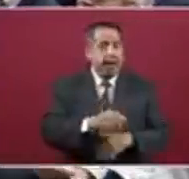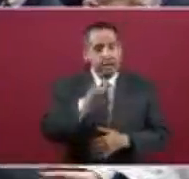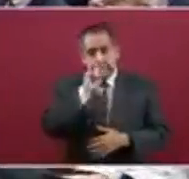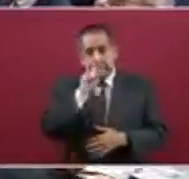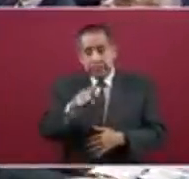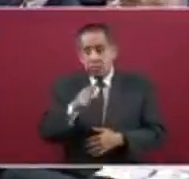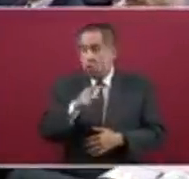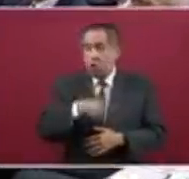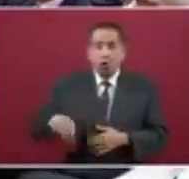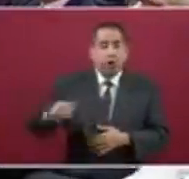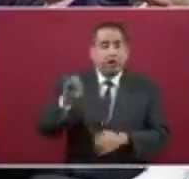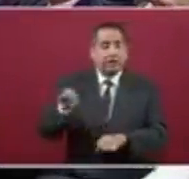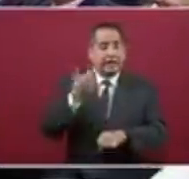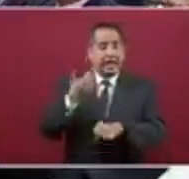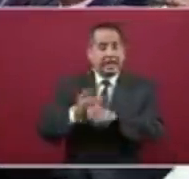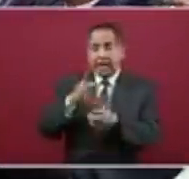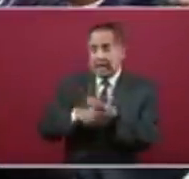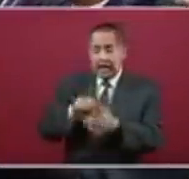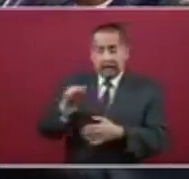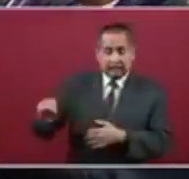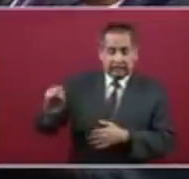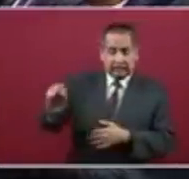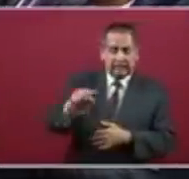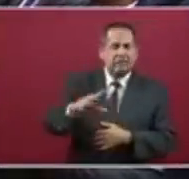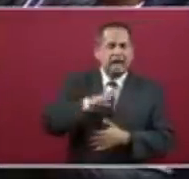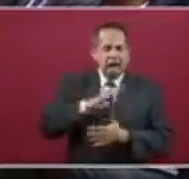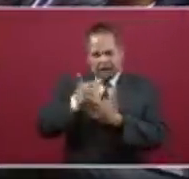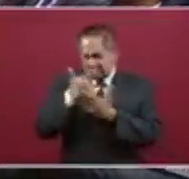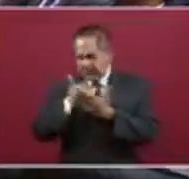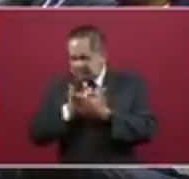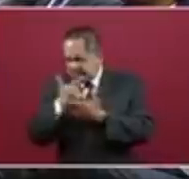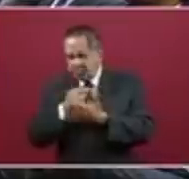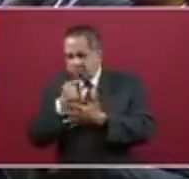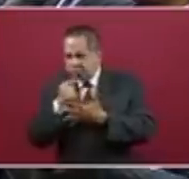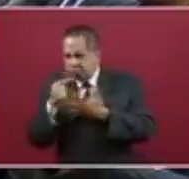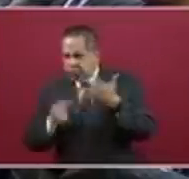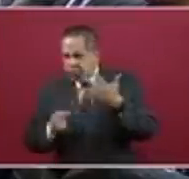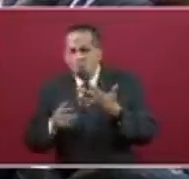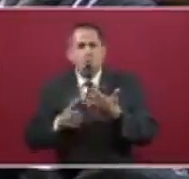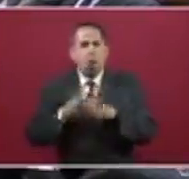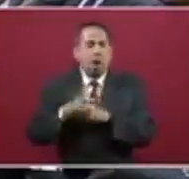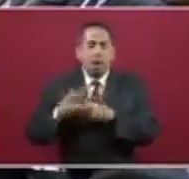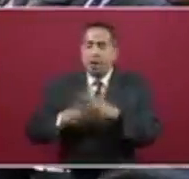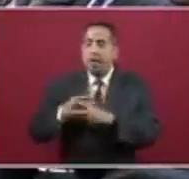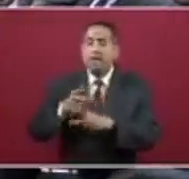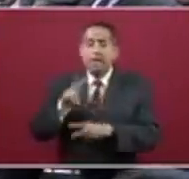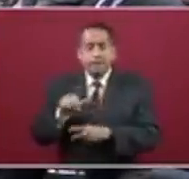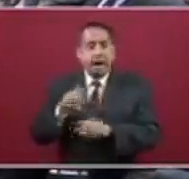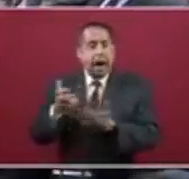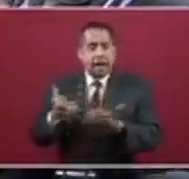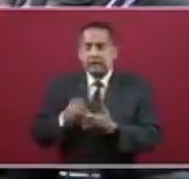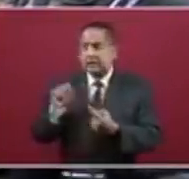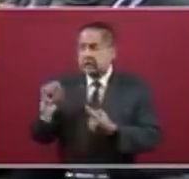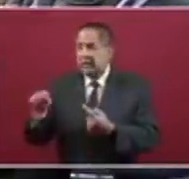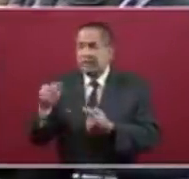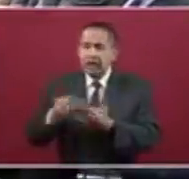cuentan con un inventario de obras en proceso o